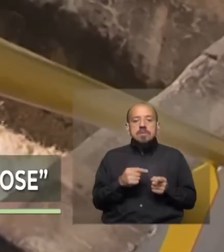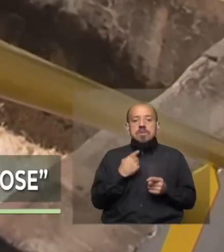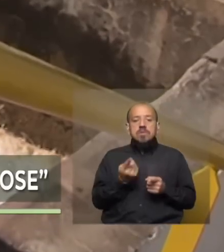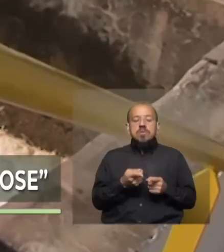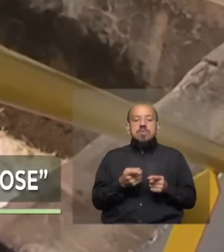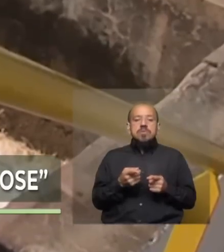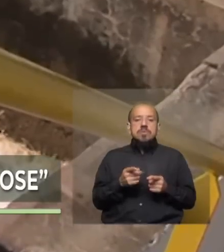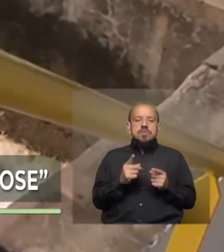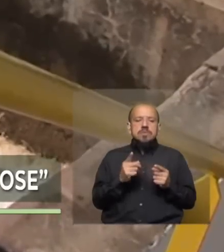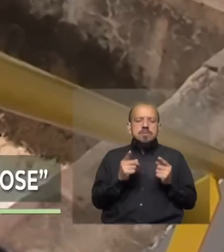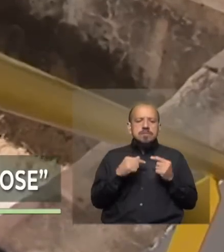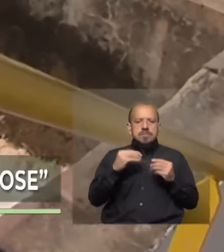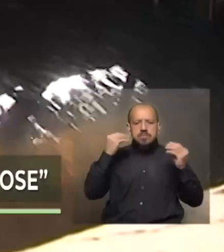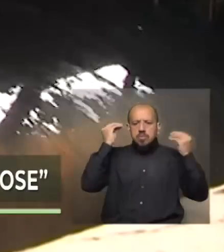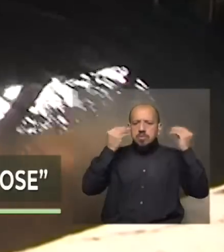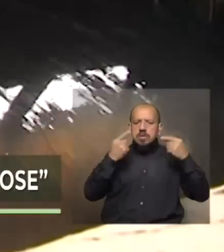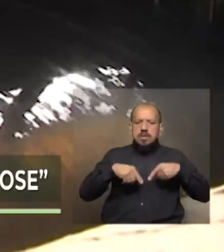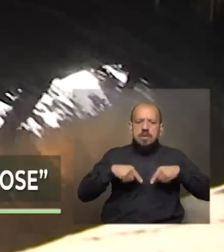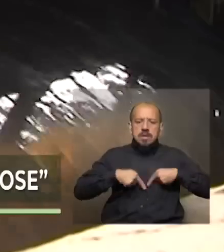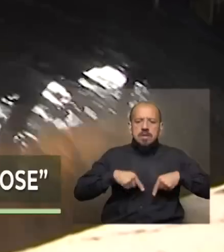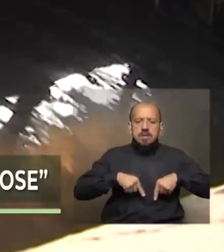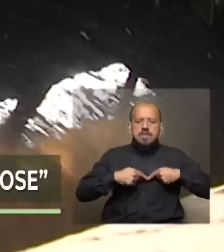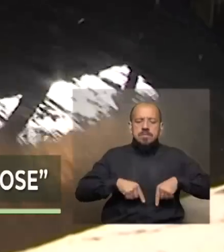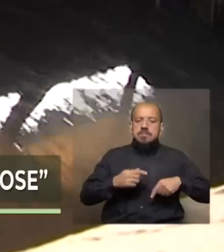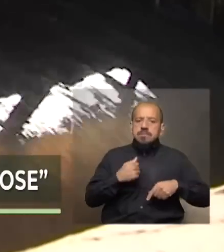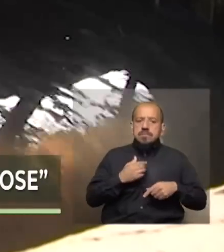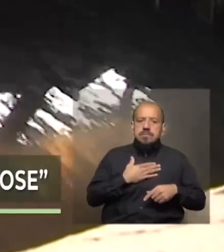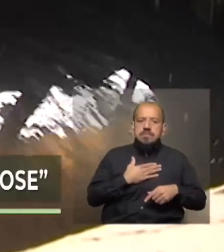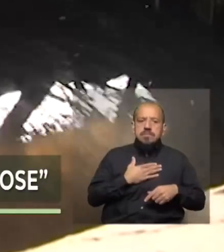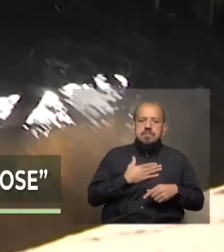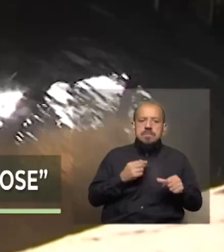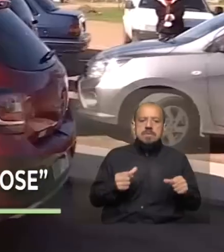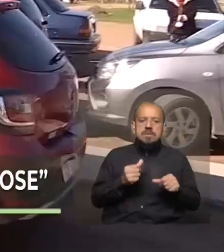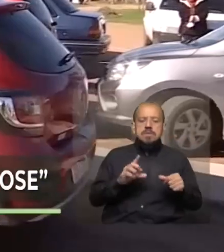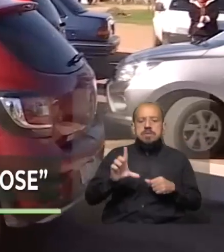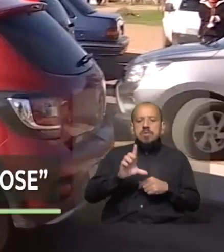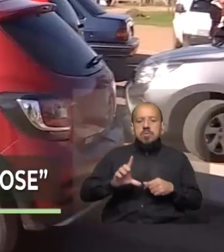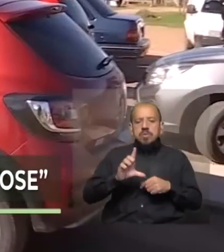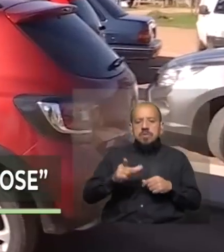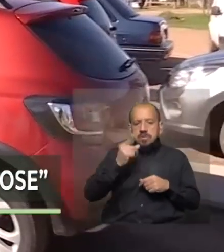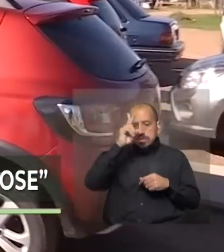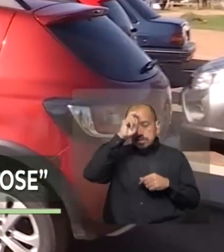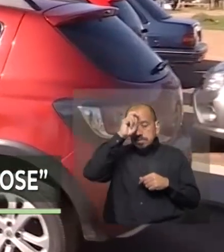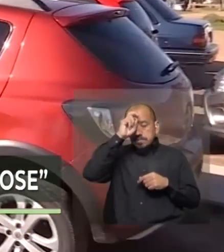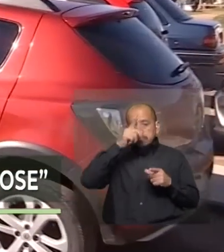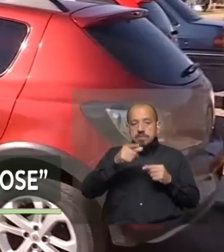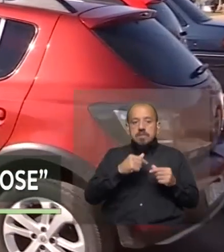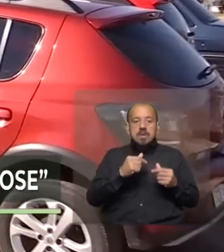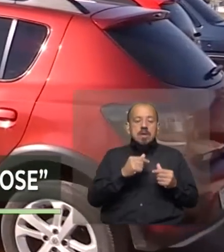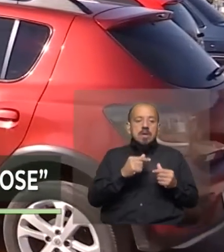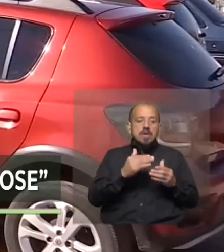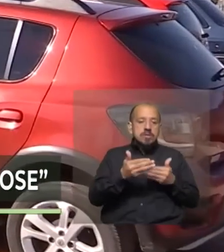cosas que me preocupan la intendencia nuestra intendencia salió a medir el lunes en las policlínicas la calidad del agua